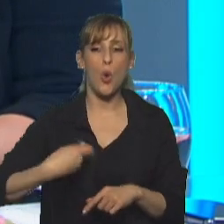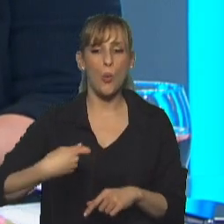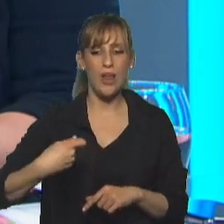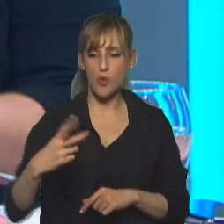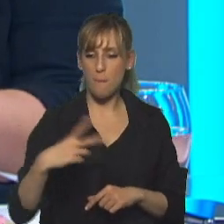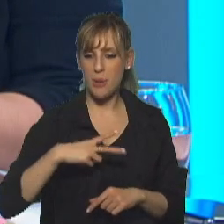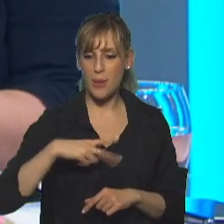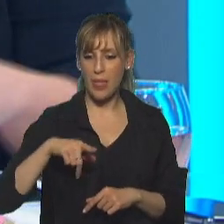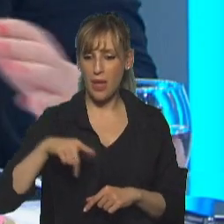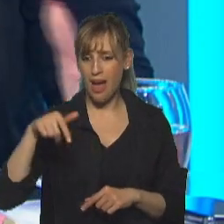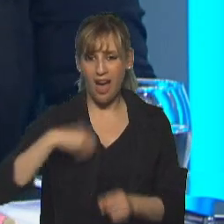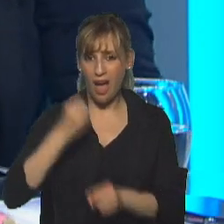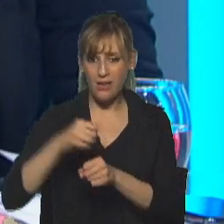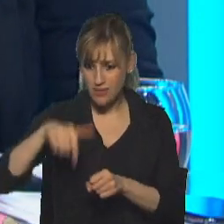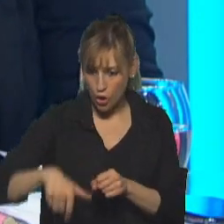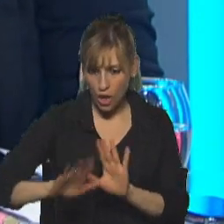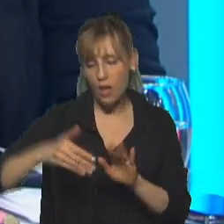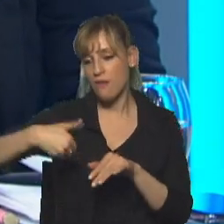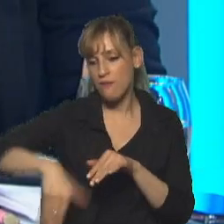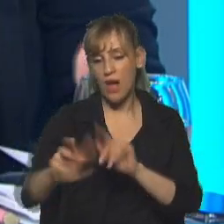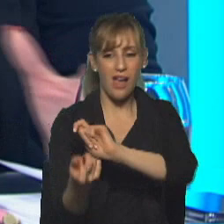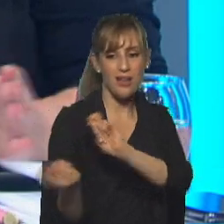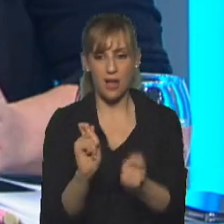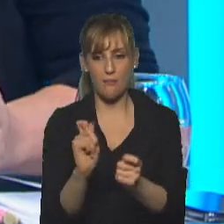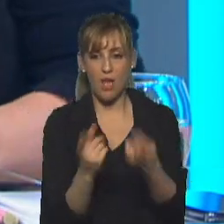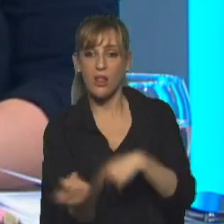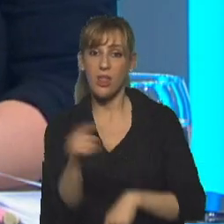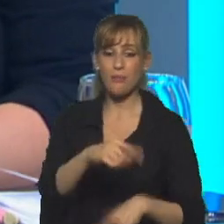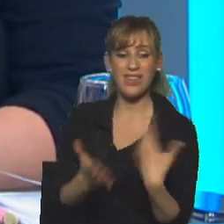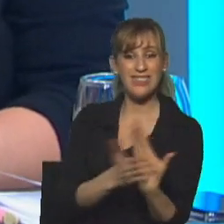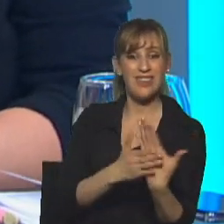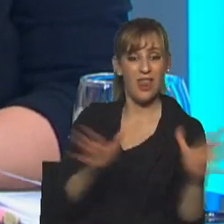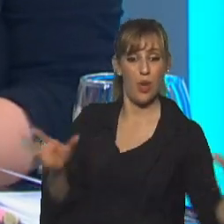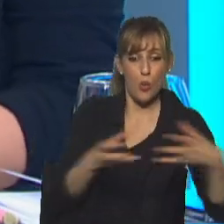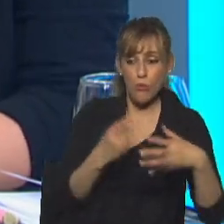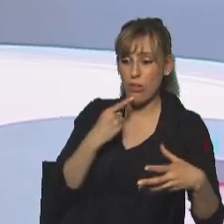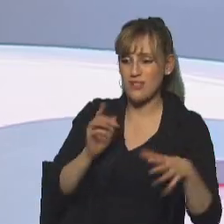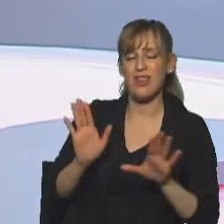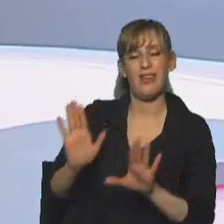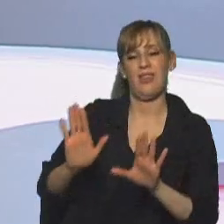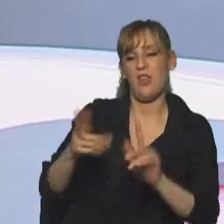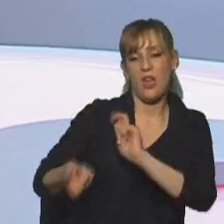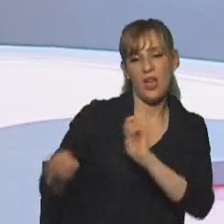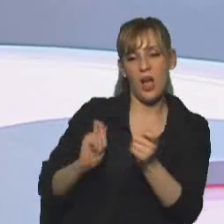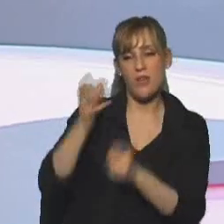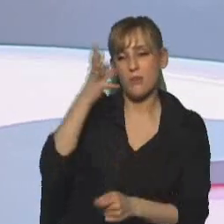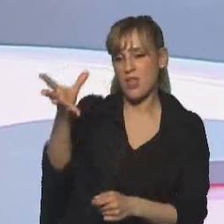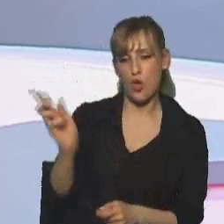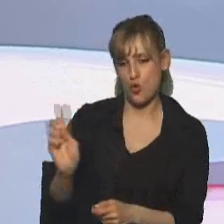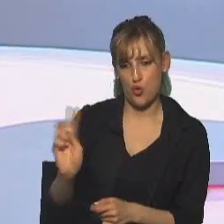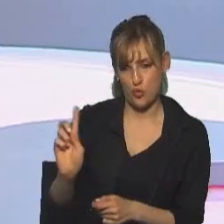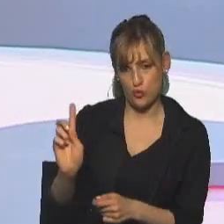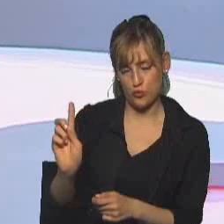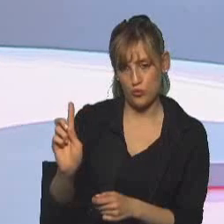menos como se conocen hasta ahora, pero también escuchaba una crítica más de izquierda de decir que al final no se modifica tanto. Primero, bueno, consultarte,